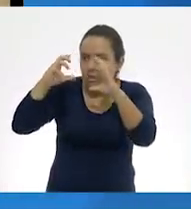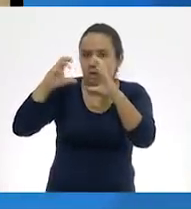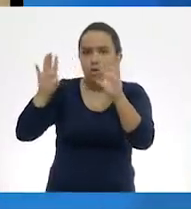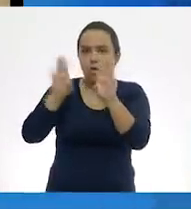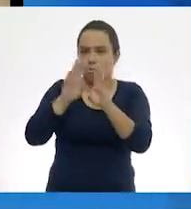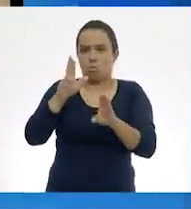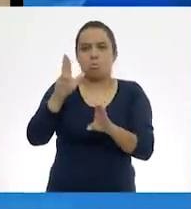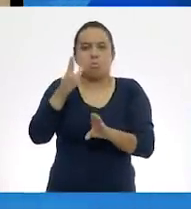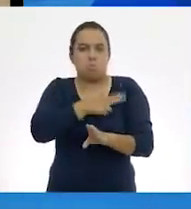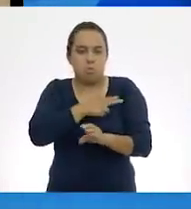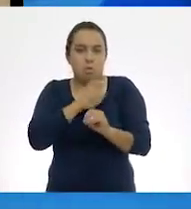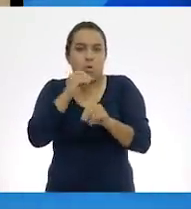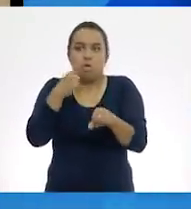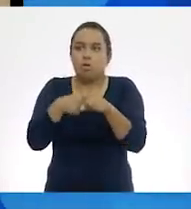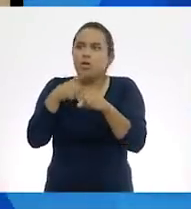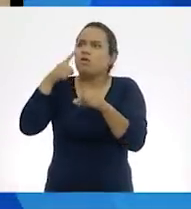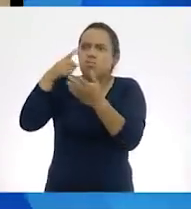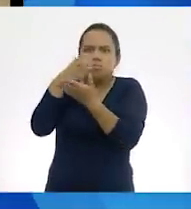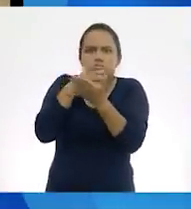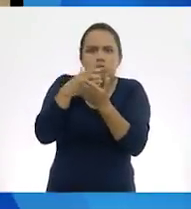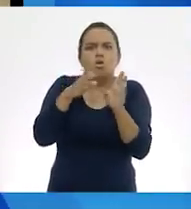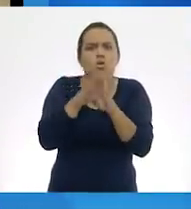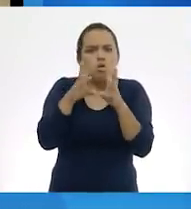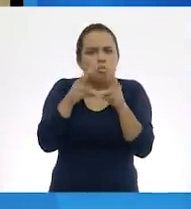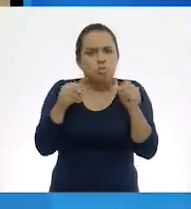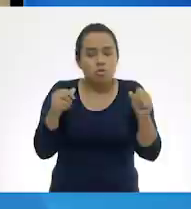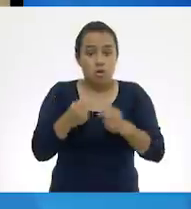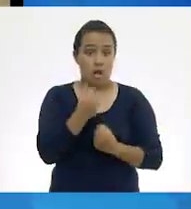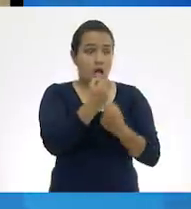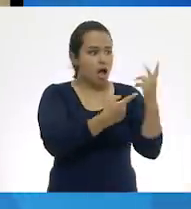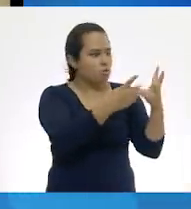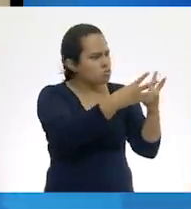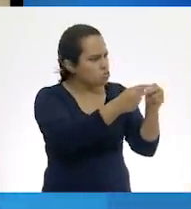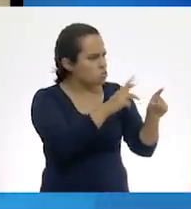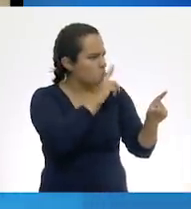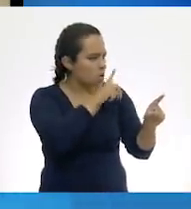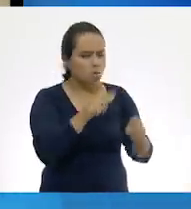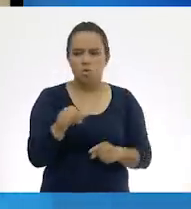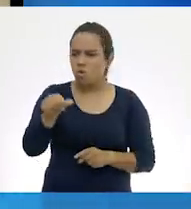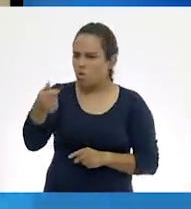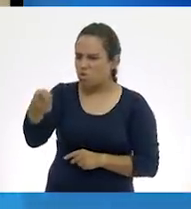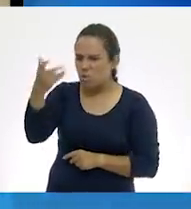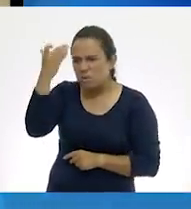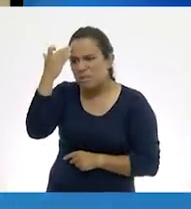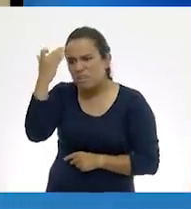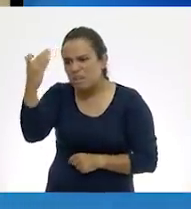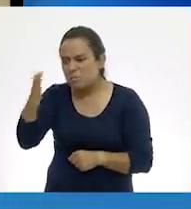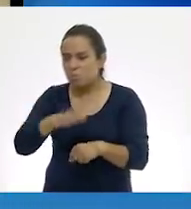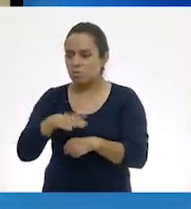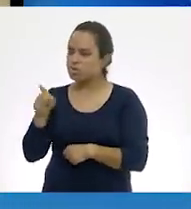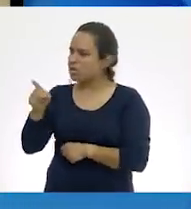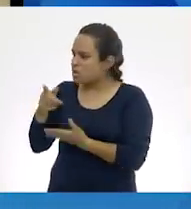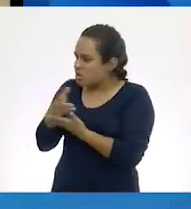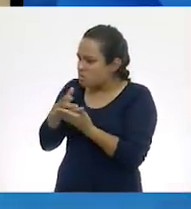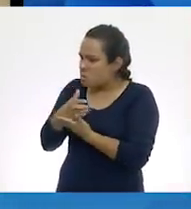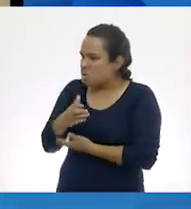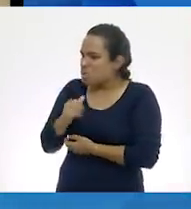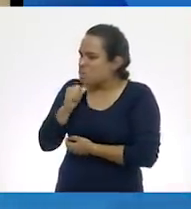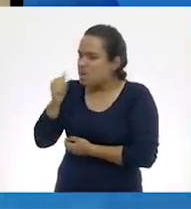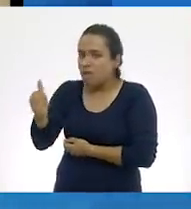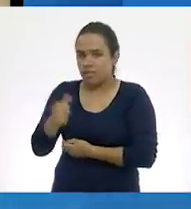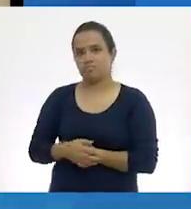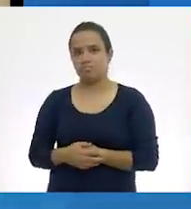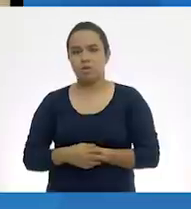de una lesión o de una enfermedad? ¿Por qué algunos se recuperan mucho mejor, otros tardan más y otros no se recuperan del todo?